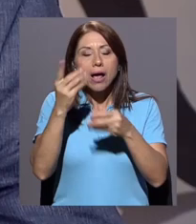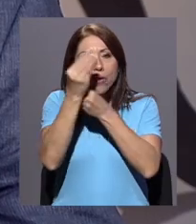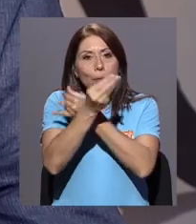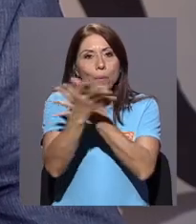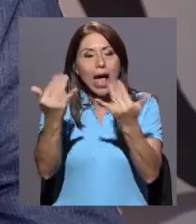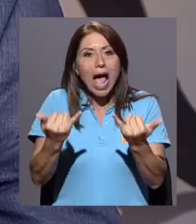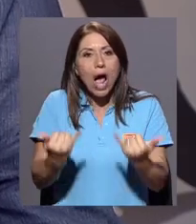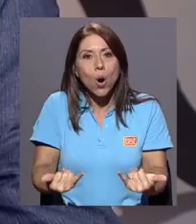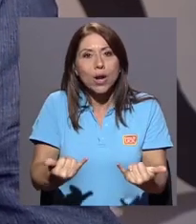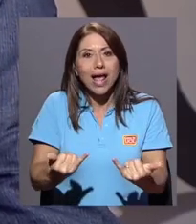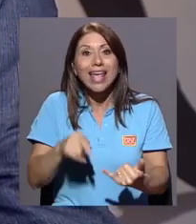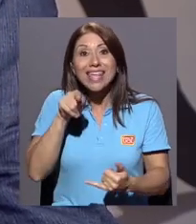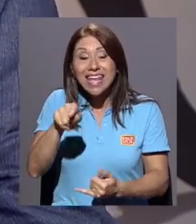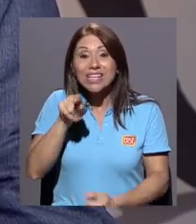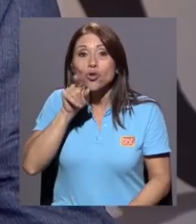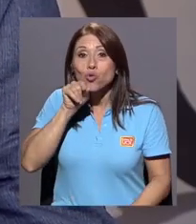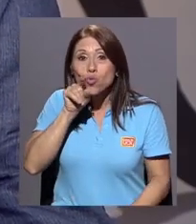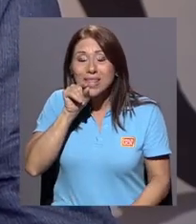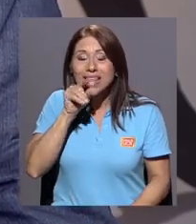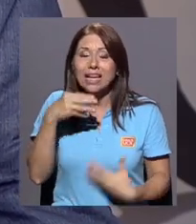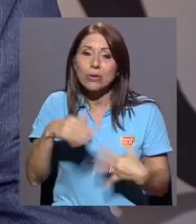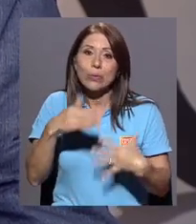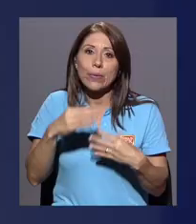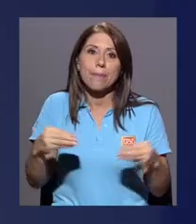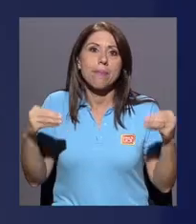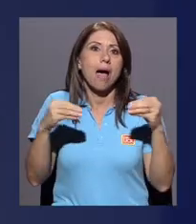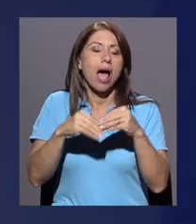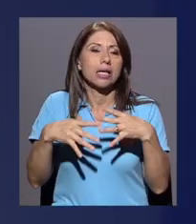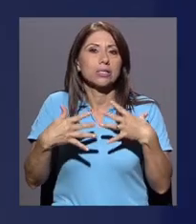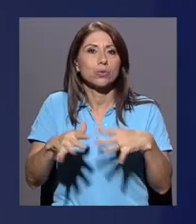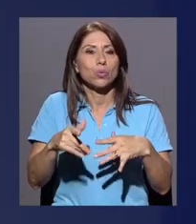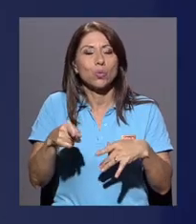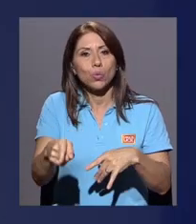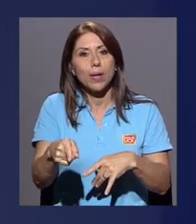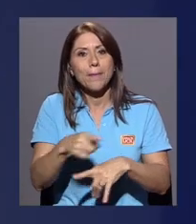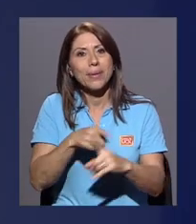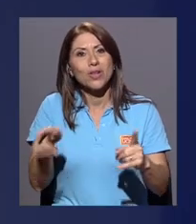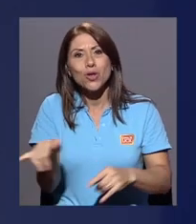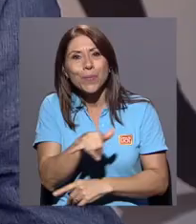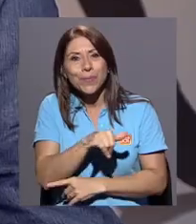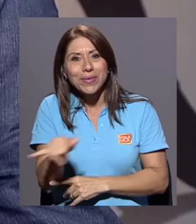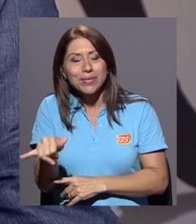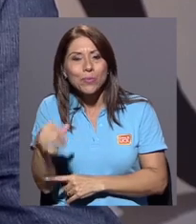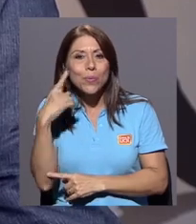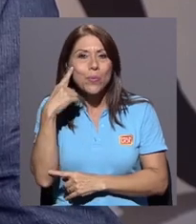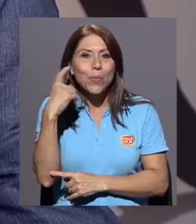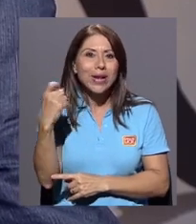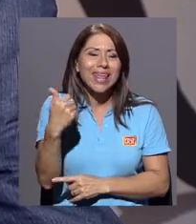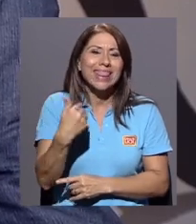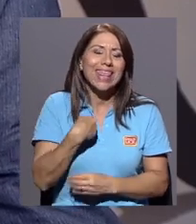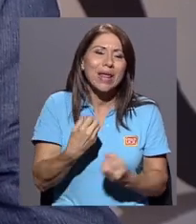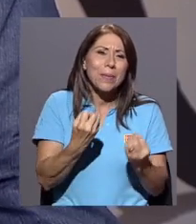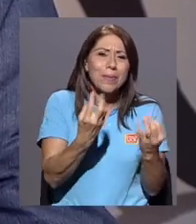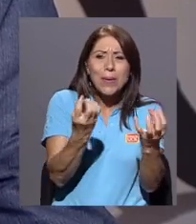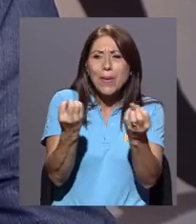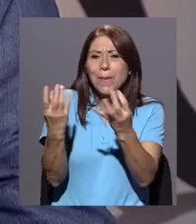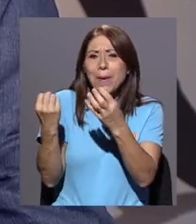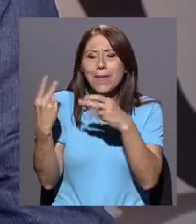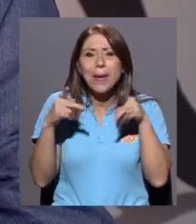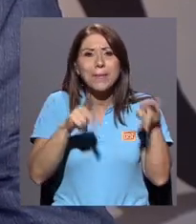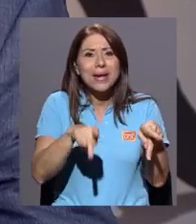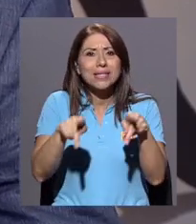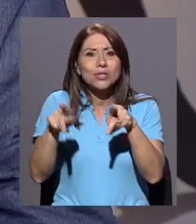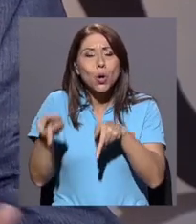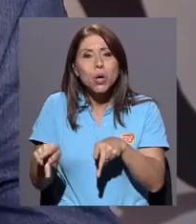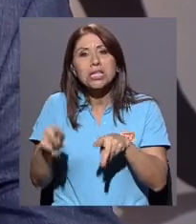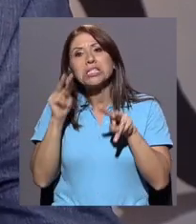ahora. Y en eso Twitter te gana muchísimo más, digamos, o Facebook mismo, porque tienes miles de personas que